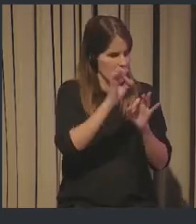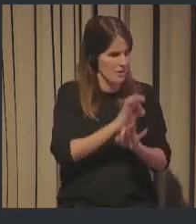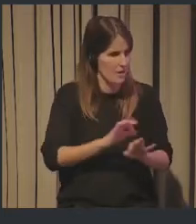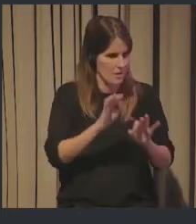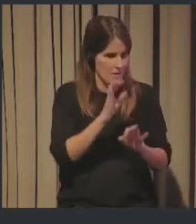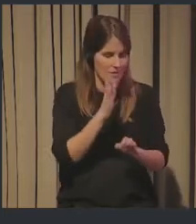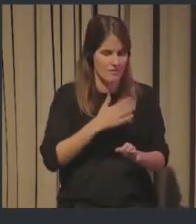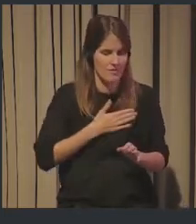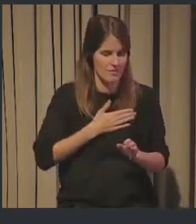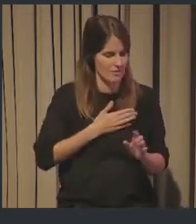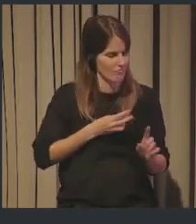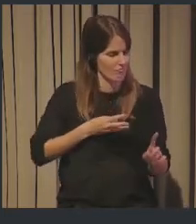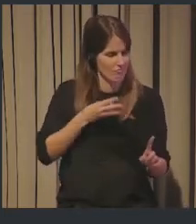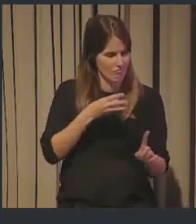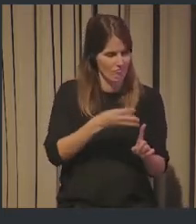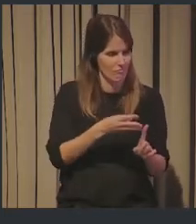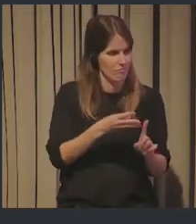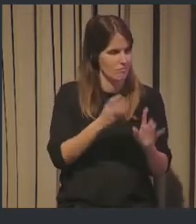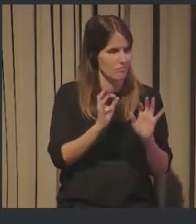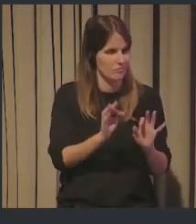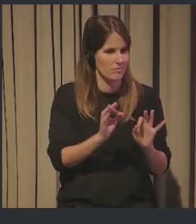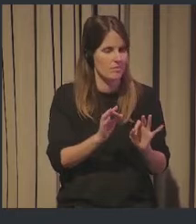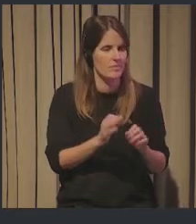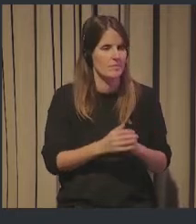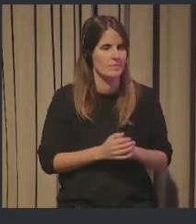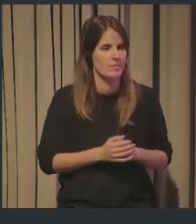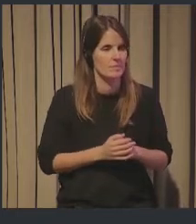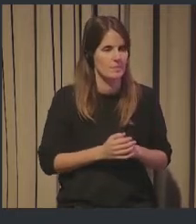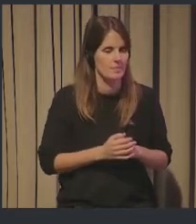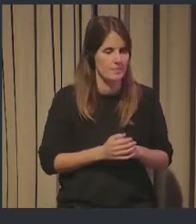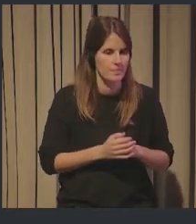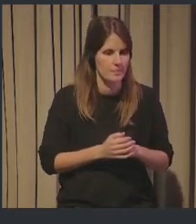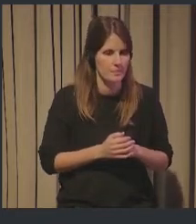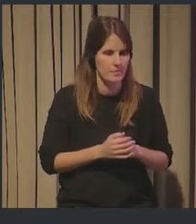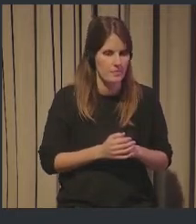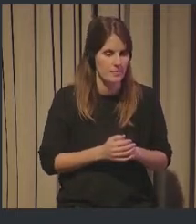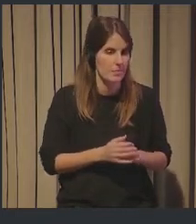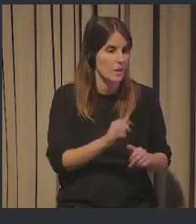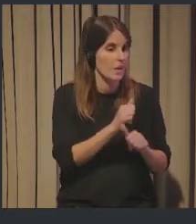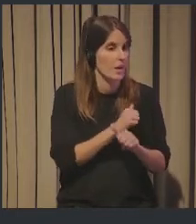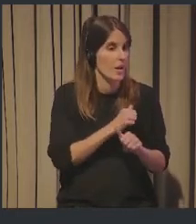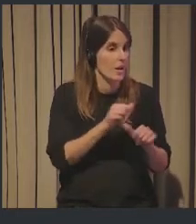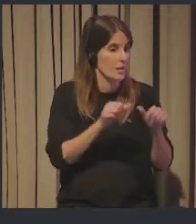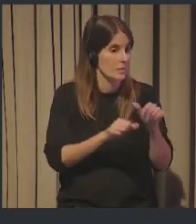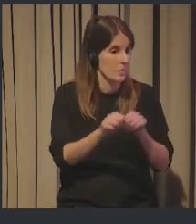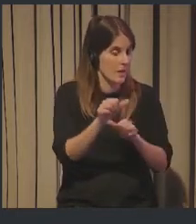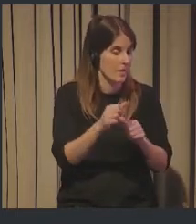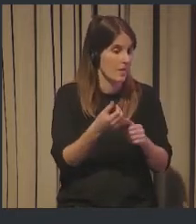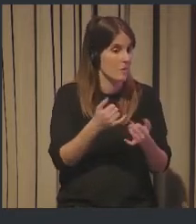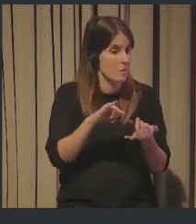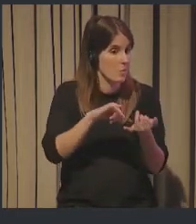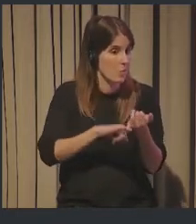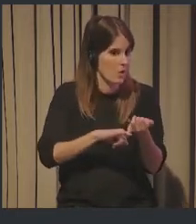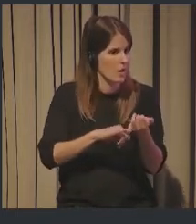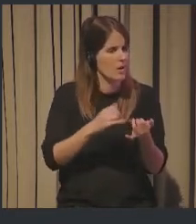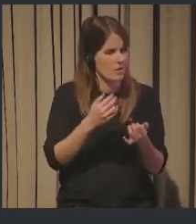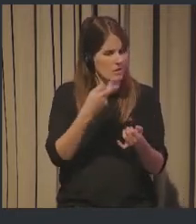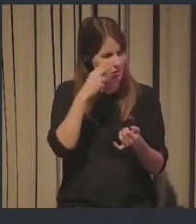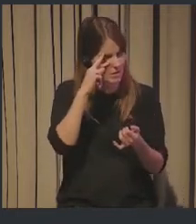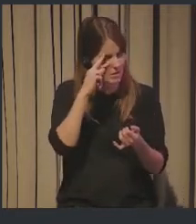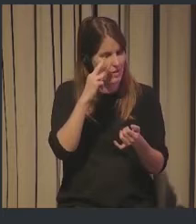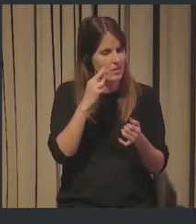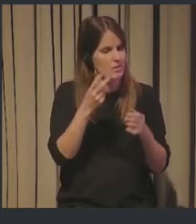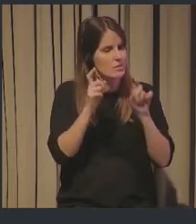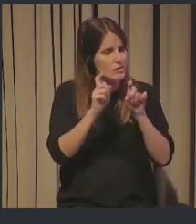hoy. Es una cosa sin esperanza. Mi mujer, con 40 años de experiencia como educadora,